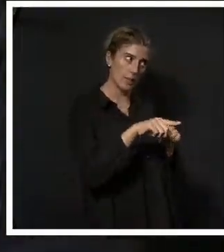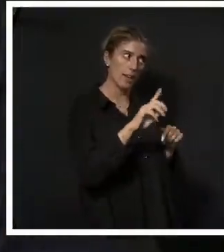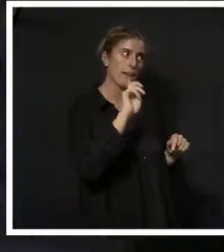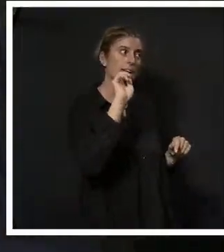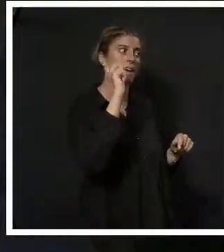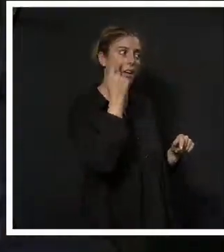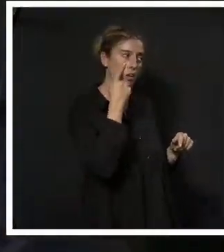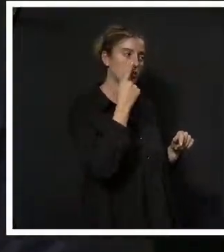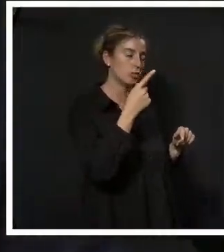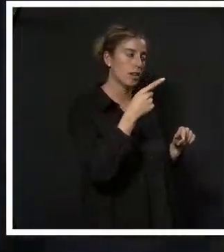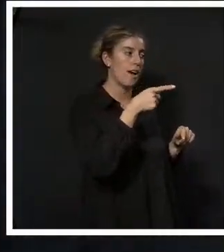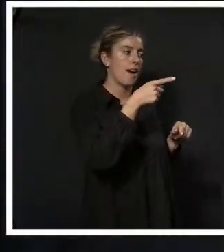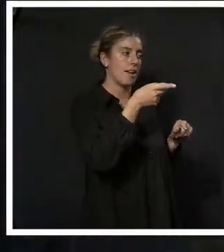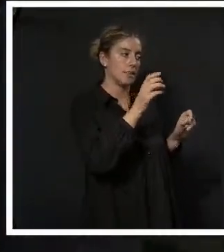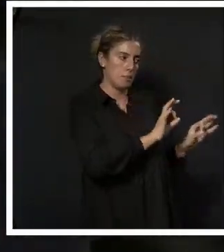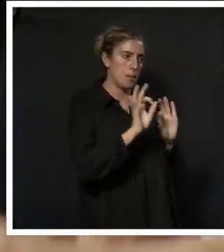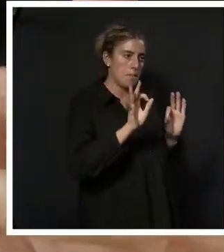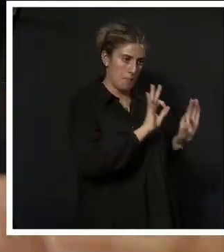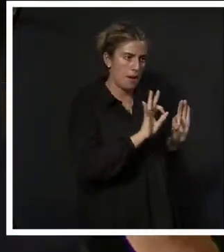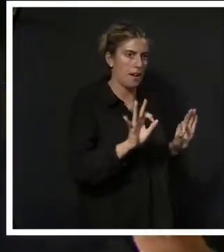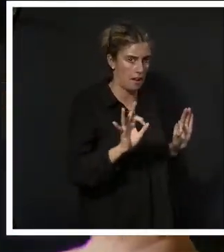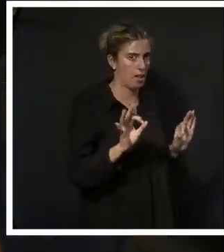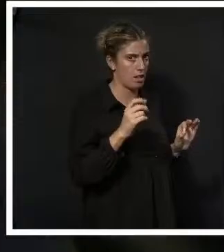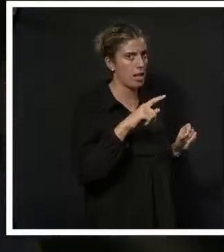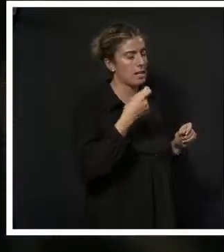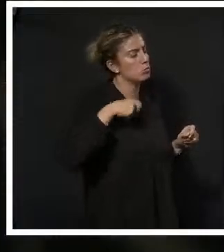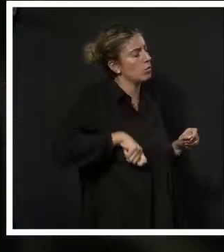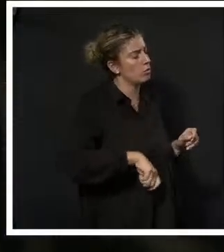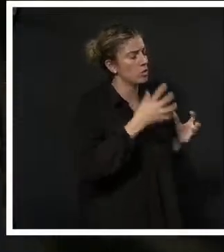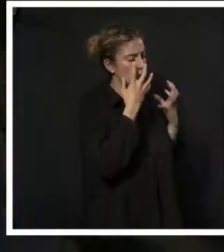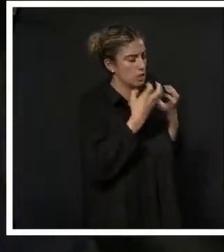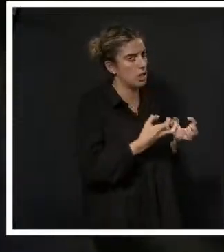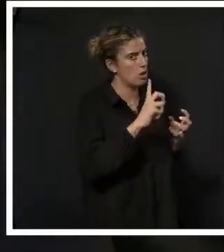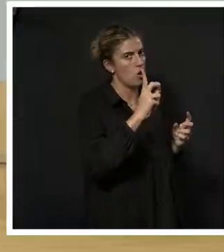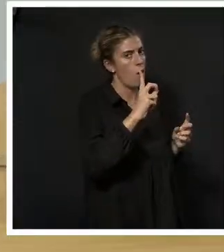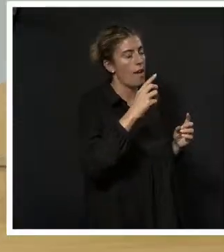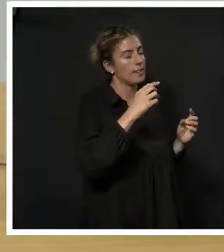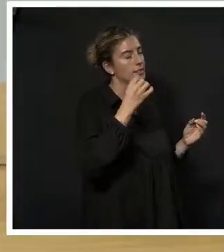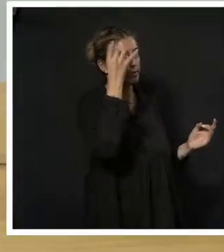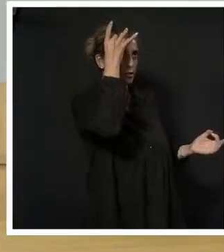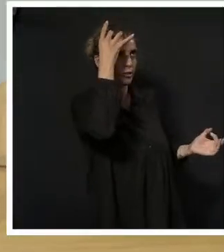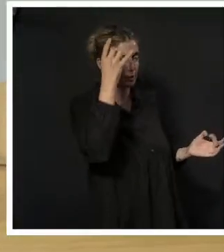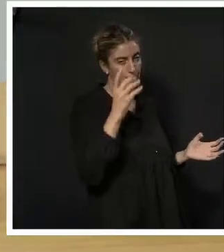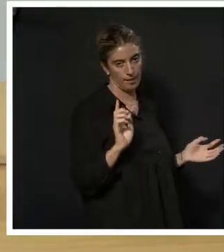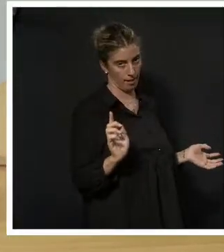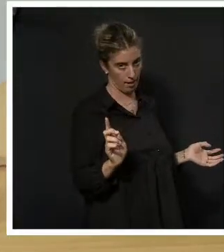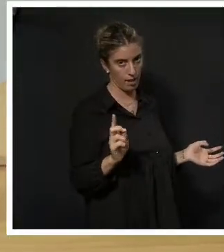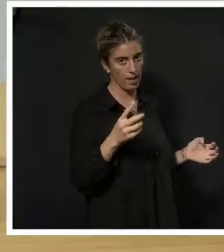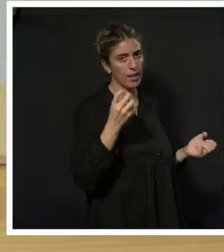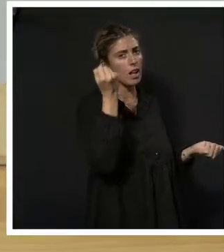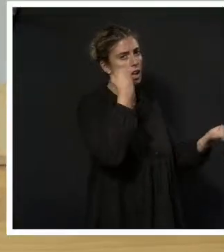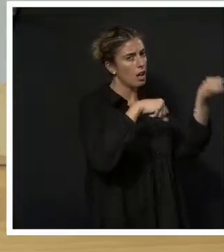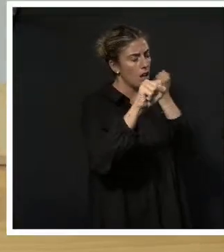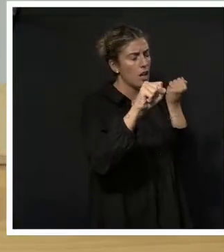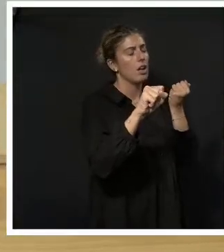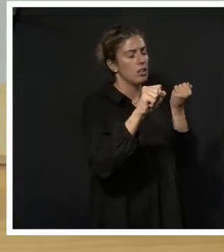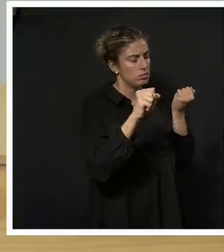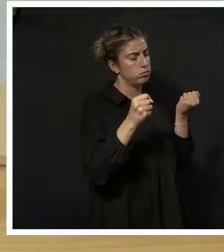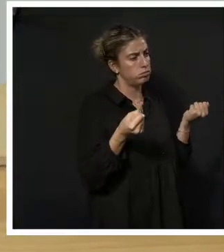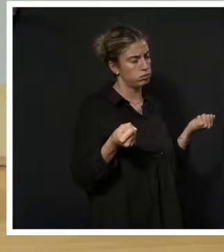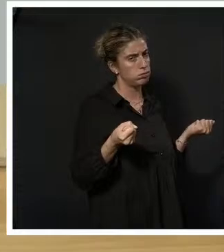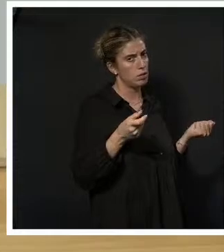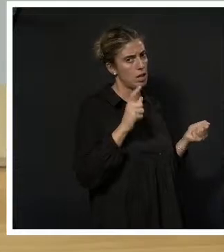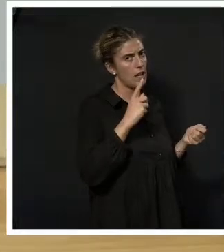o sea para qué quieres hacer saber que una profesión seria no es un cachondeo no un mundo de actuación Bueno